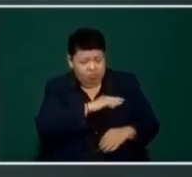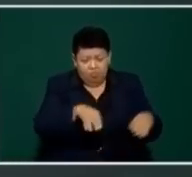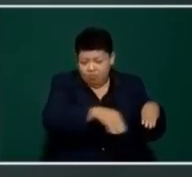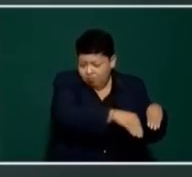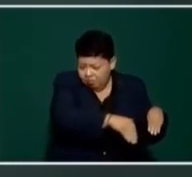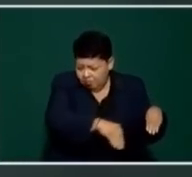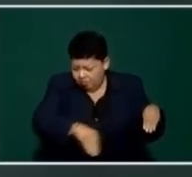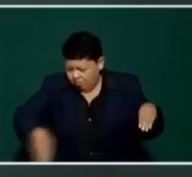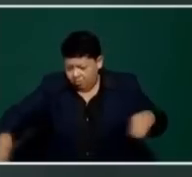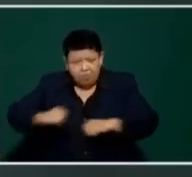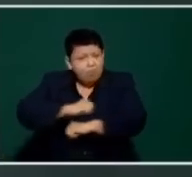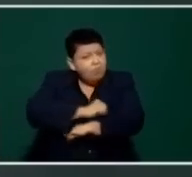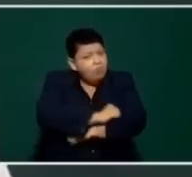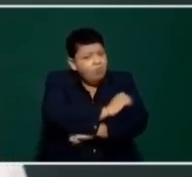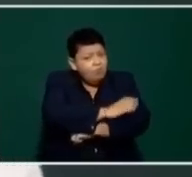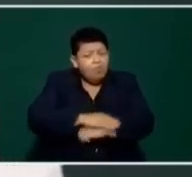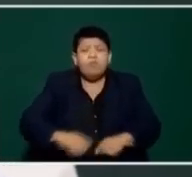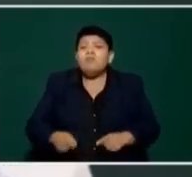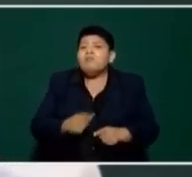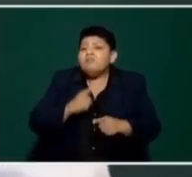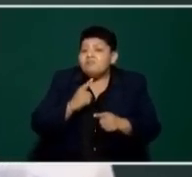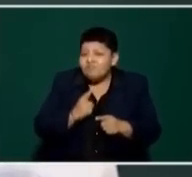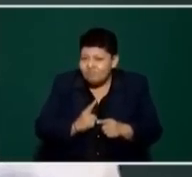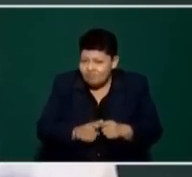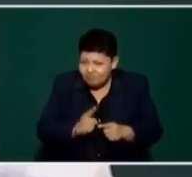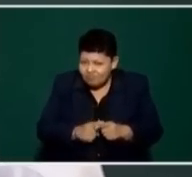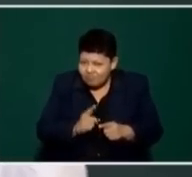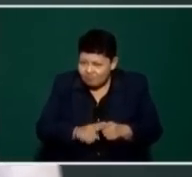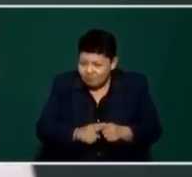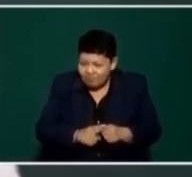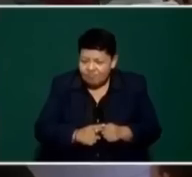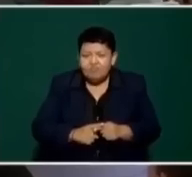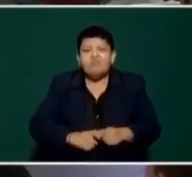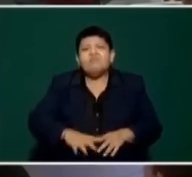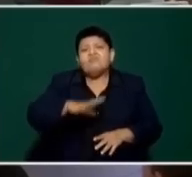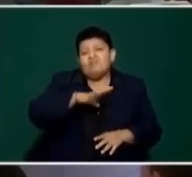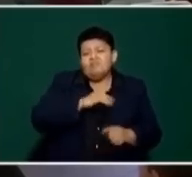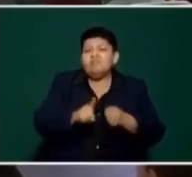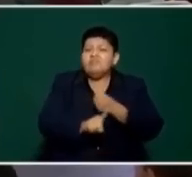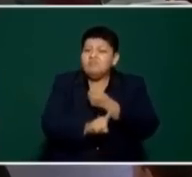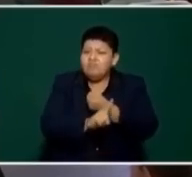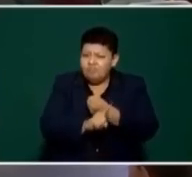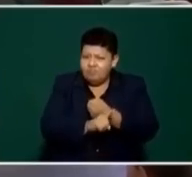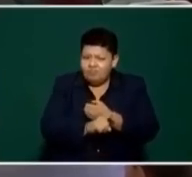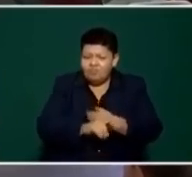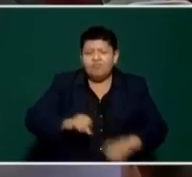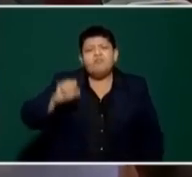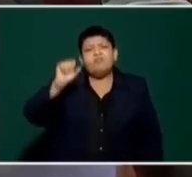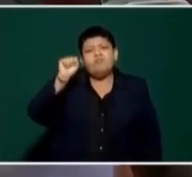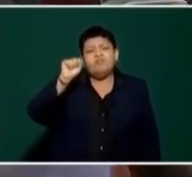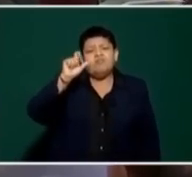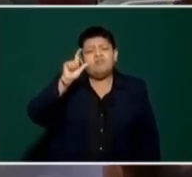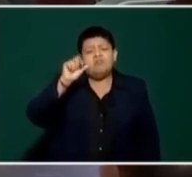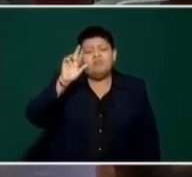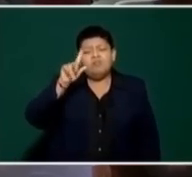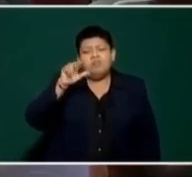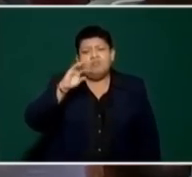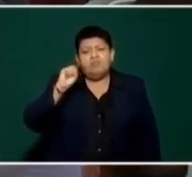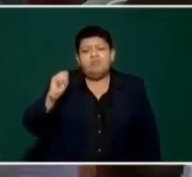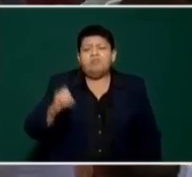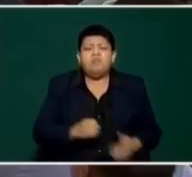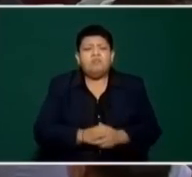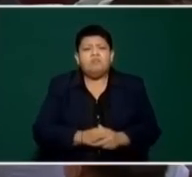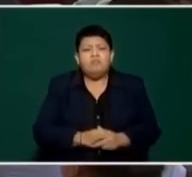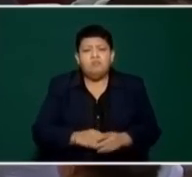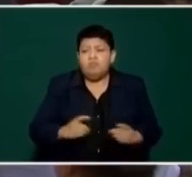playa, que son quienes realmente han resentido esta situación de la misma. No